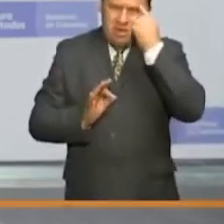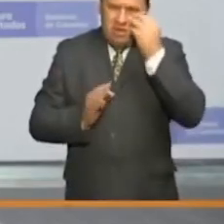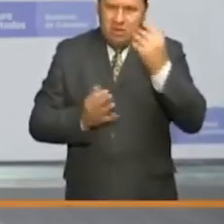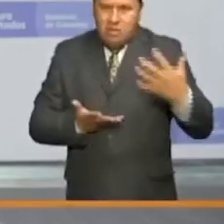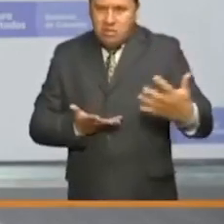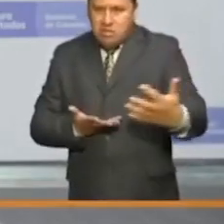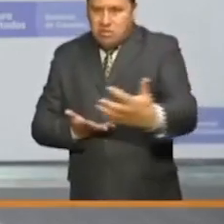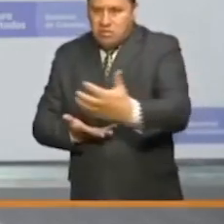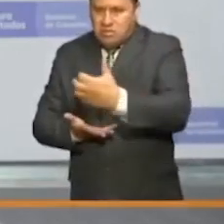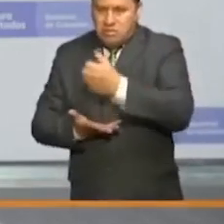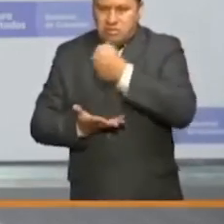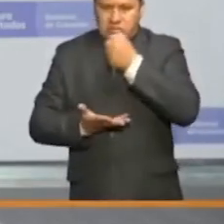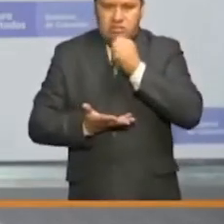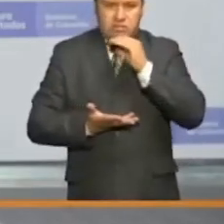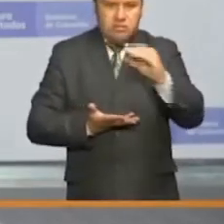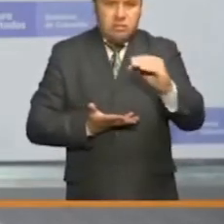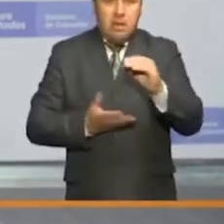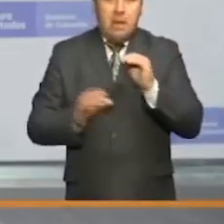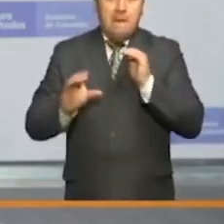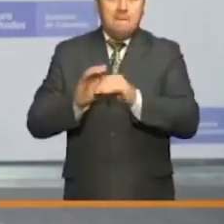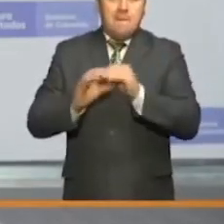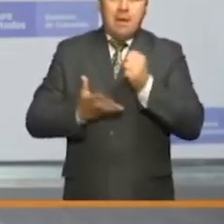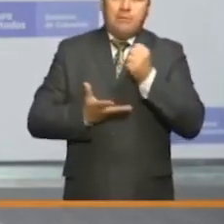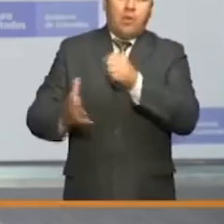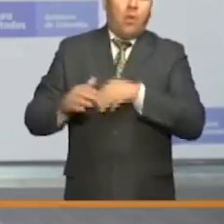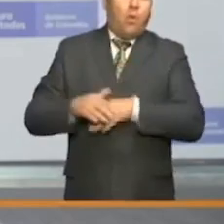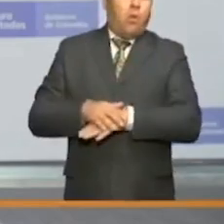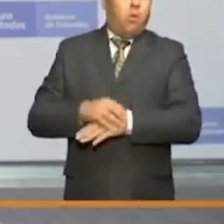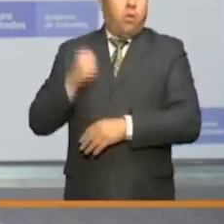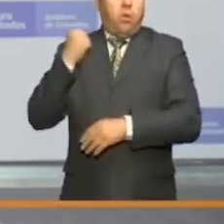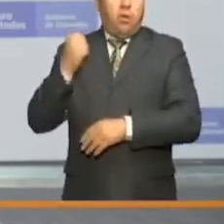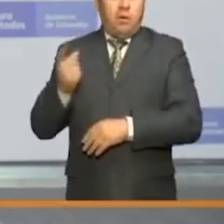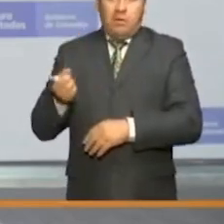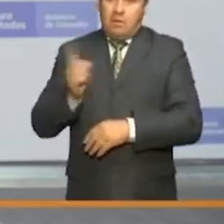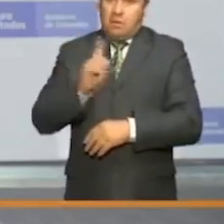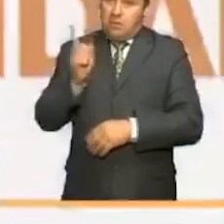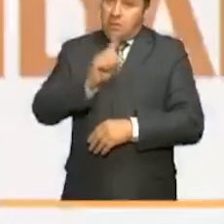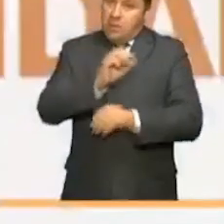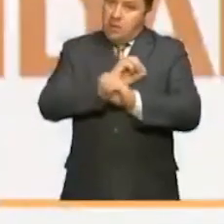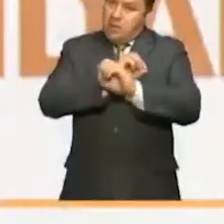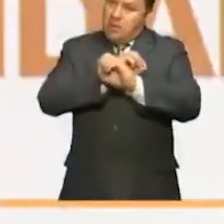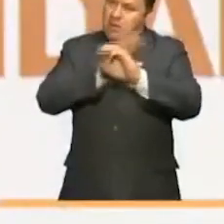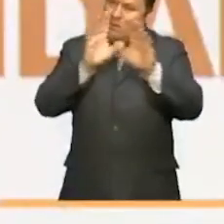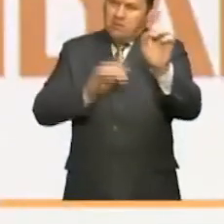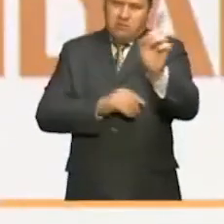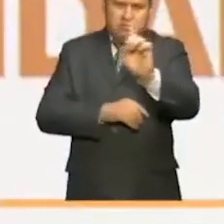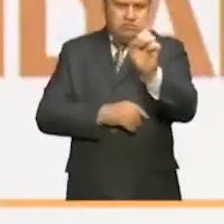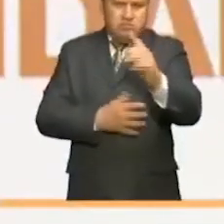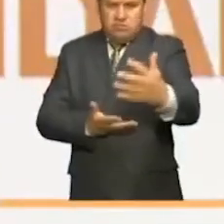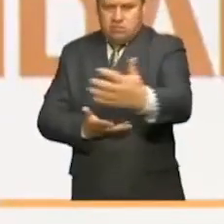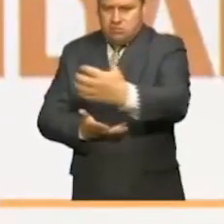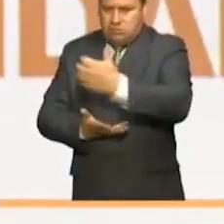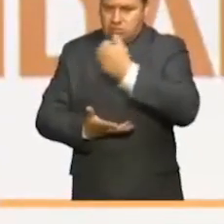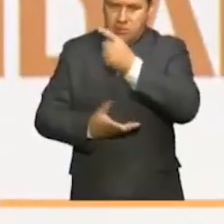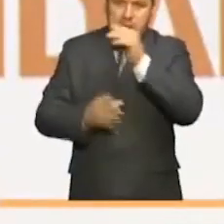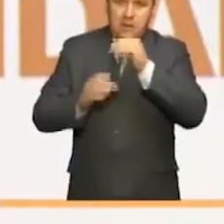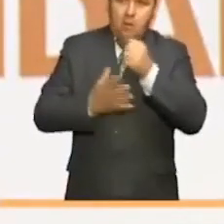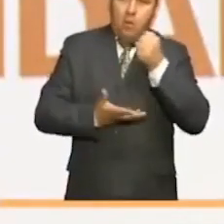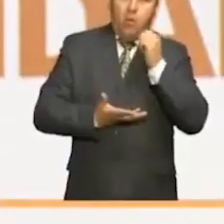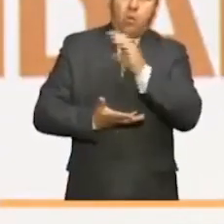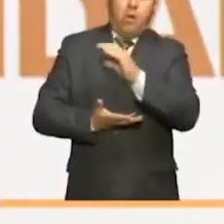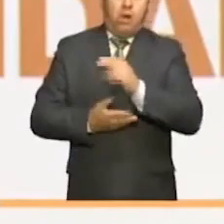asignando son para la banca nosotros tenemos que ser absolutamente claros ninguno de los recursos son para la banca